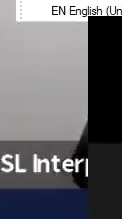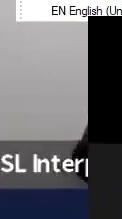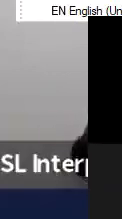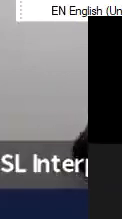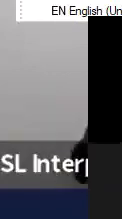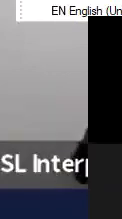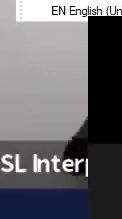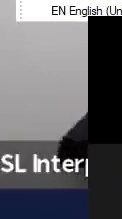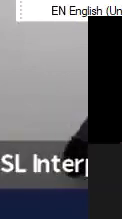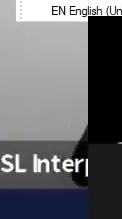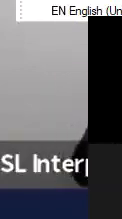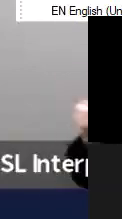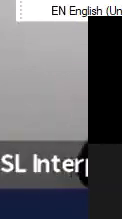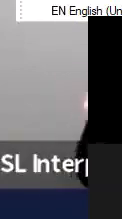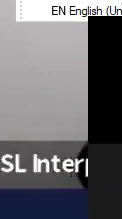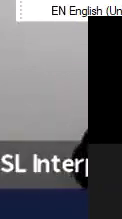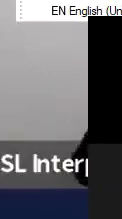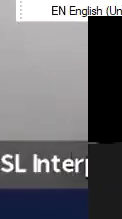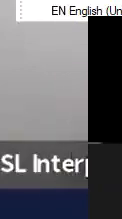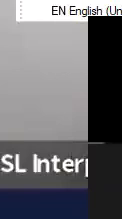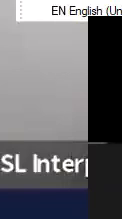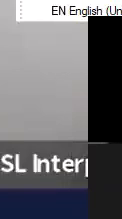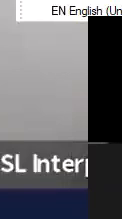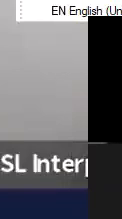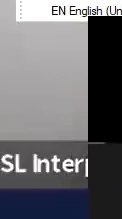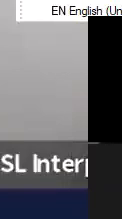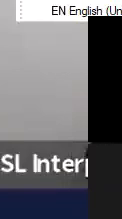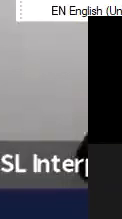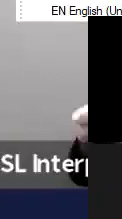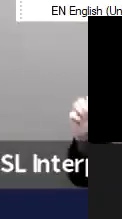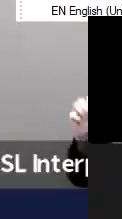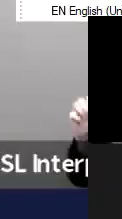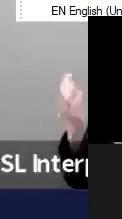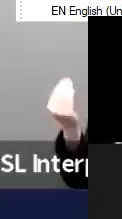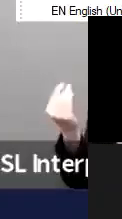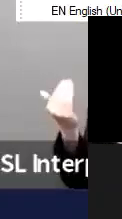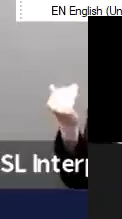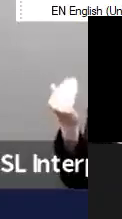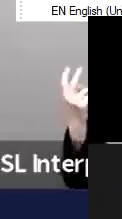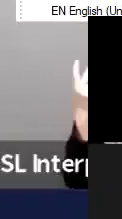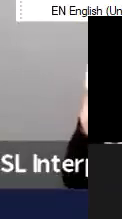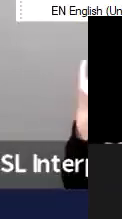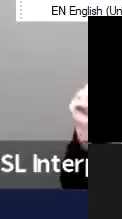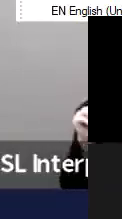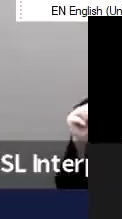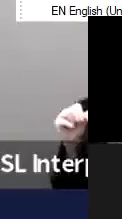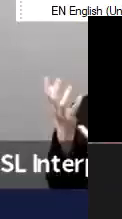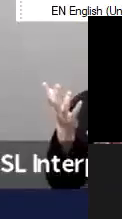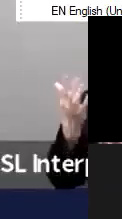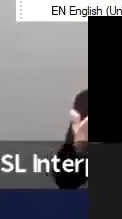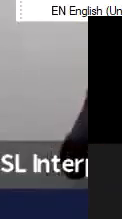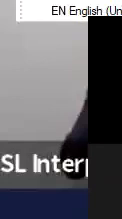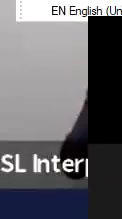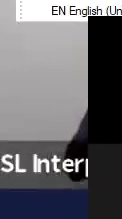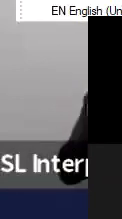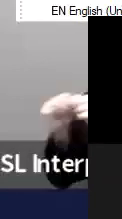este decreto sobre las mascarillas va a tomar efecto el 20 de agosto, viernes, y va a seguir en efecto hasta por lo menos el